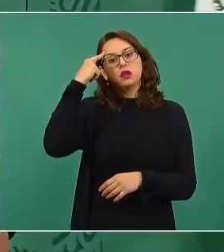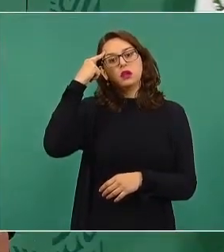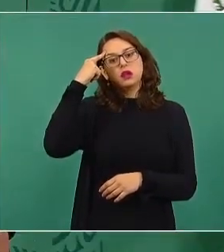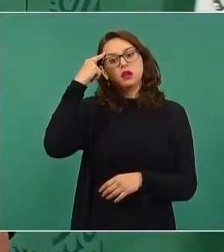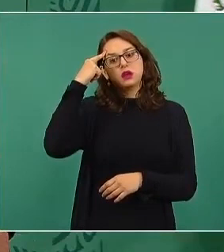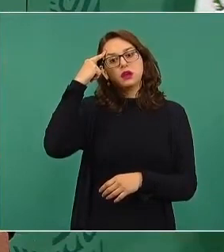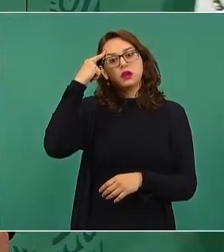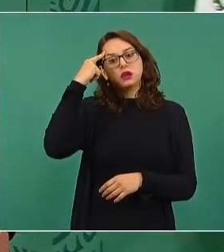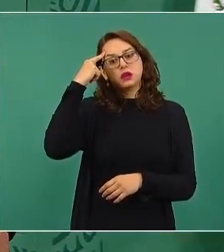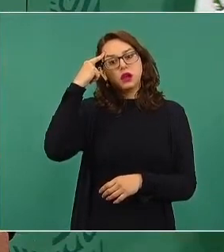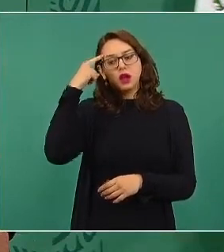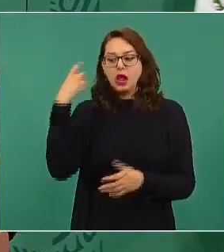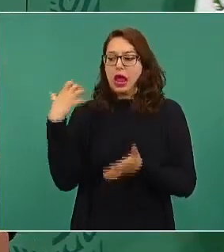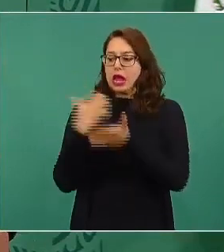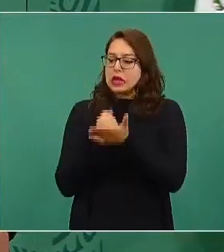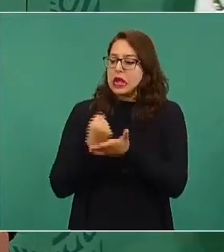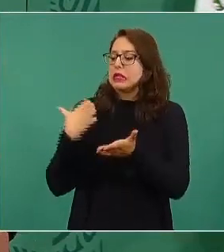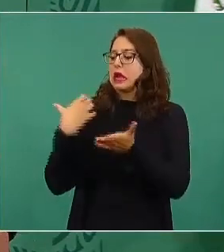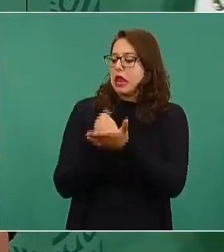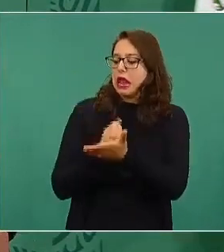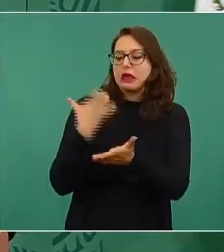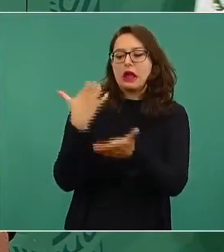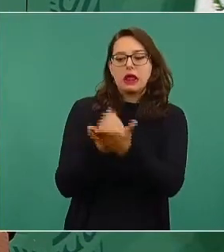en solo ganar.